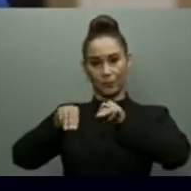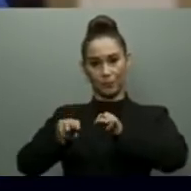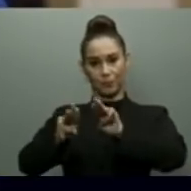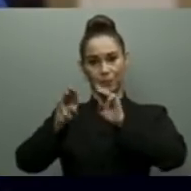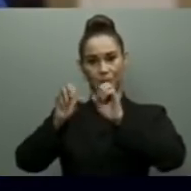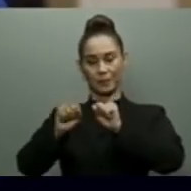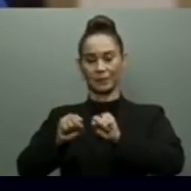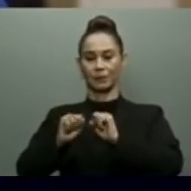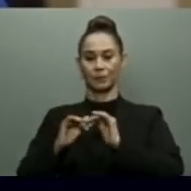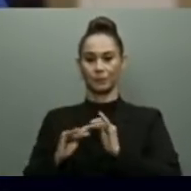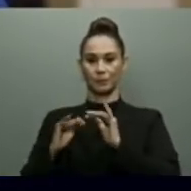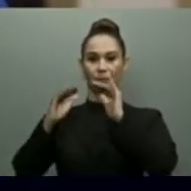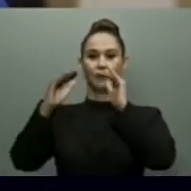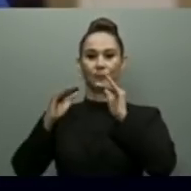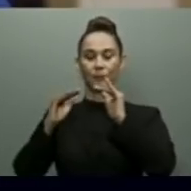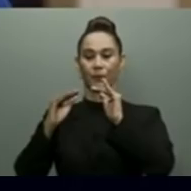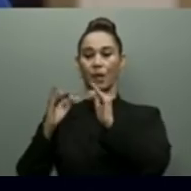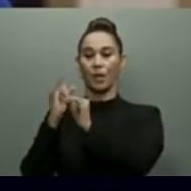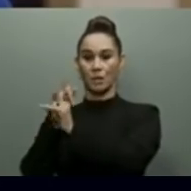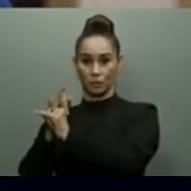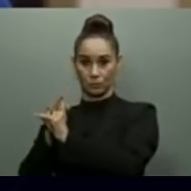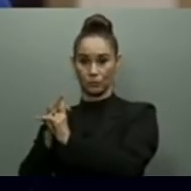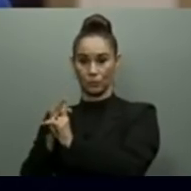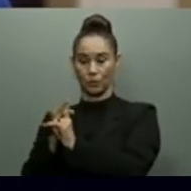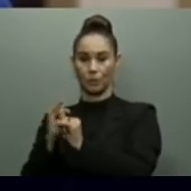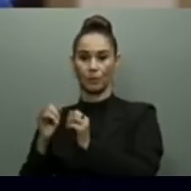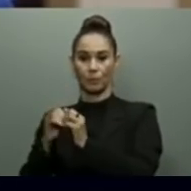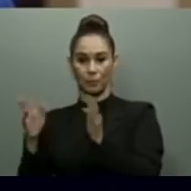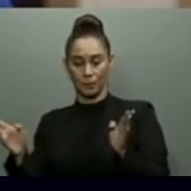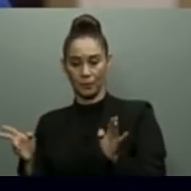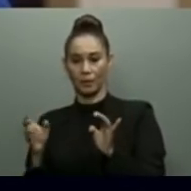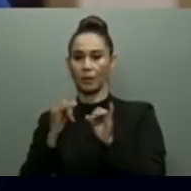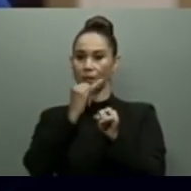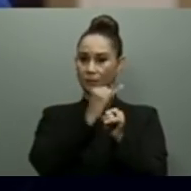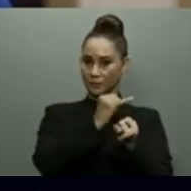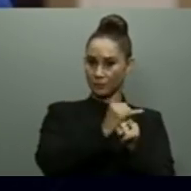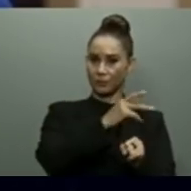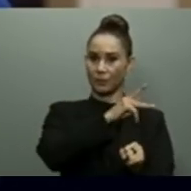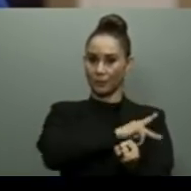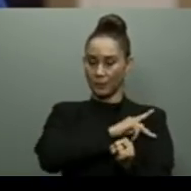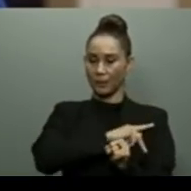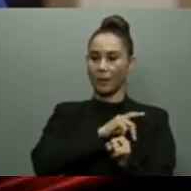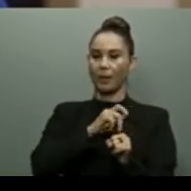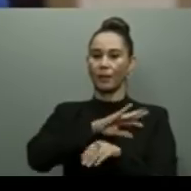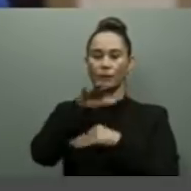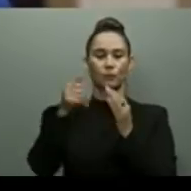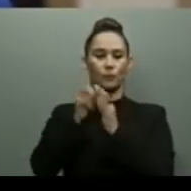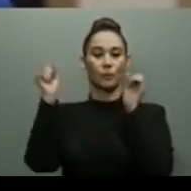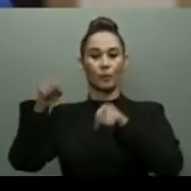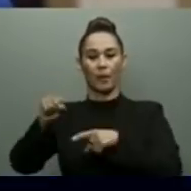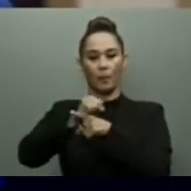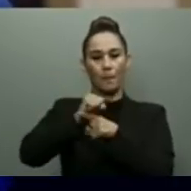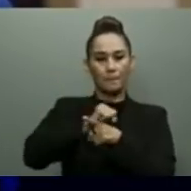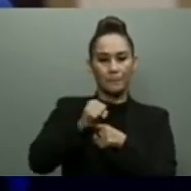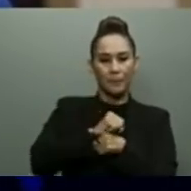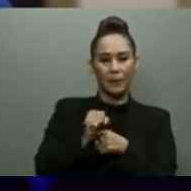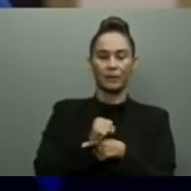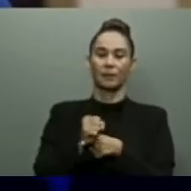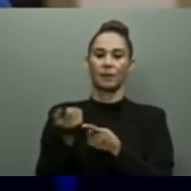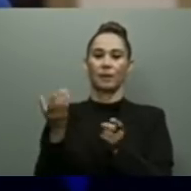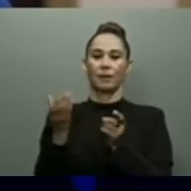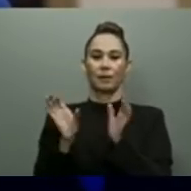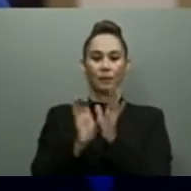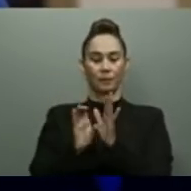tanto instituciones públicas y privadas como la población puedan practicar las acciones de respuesta ante un evento